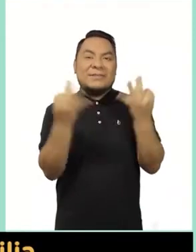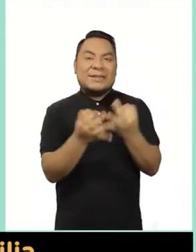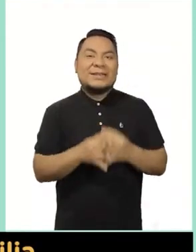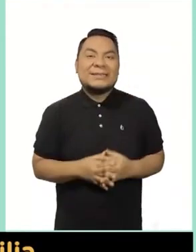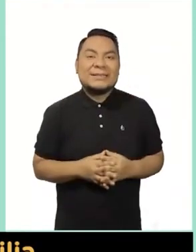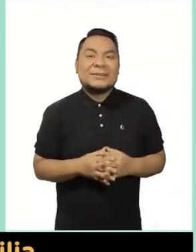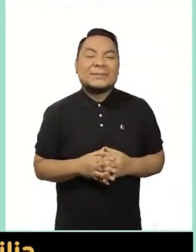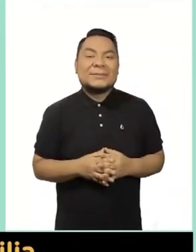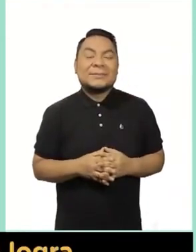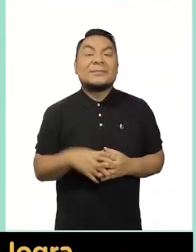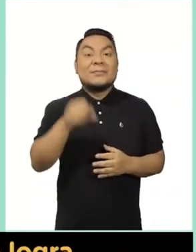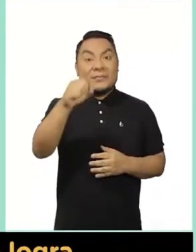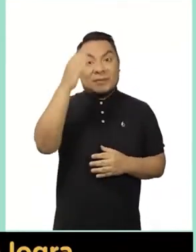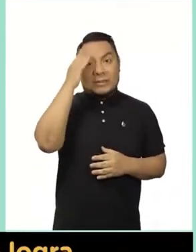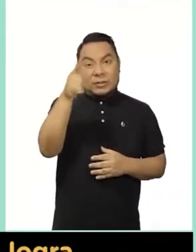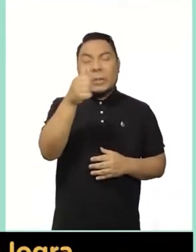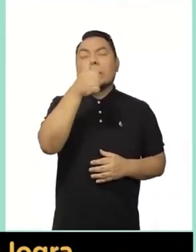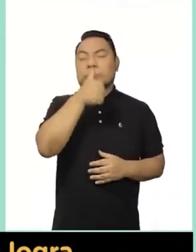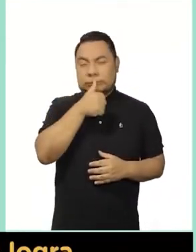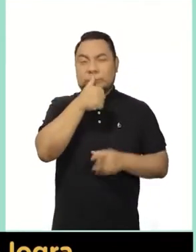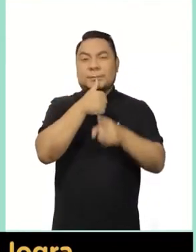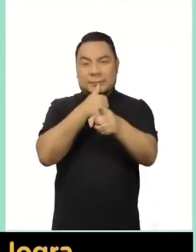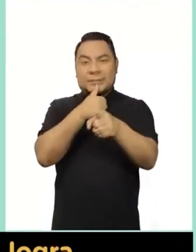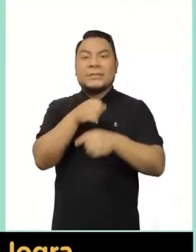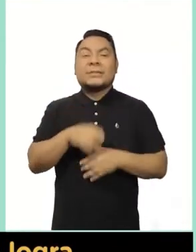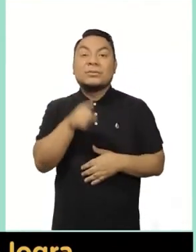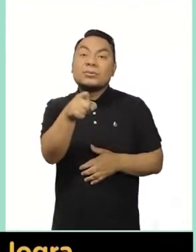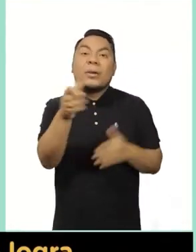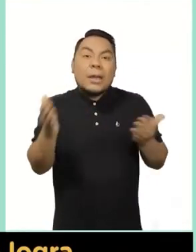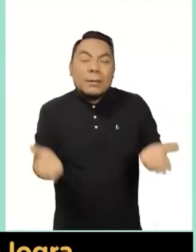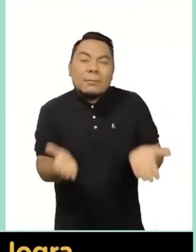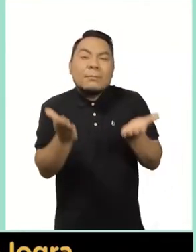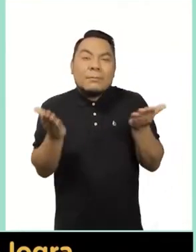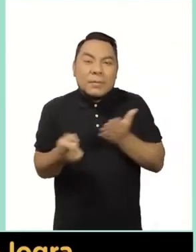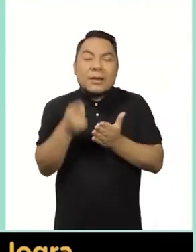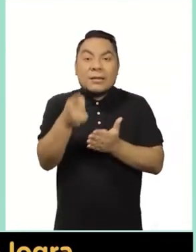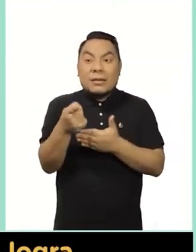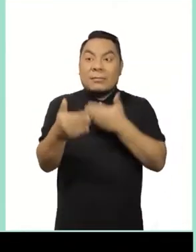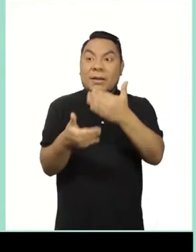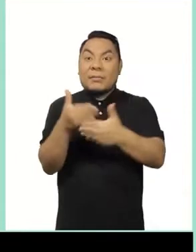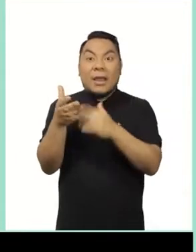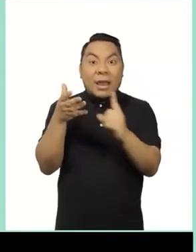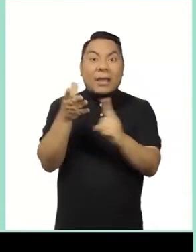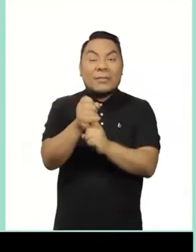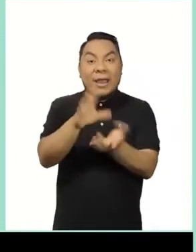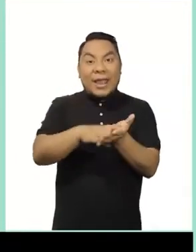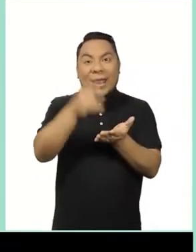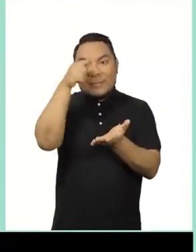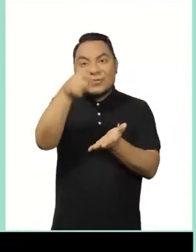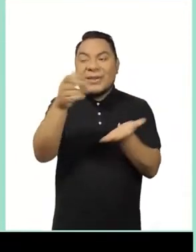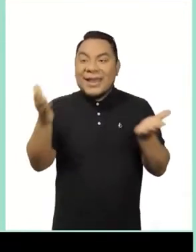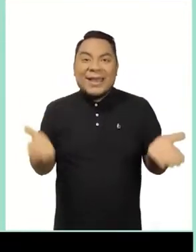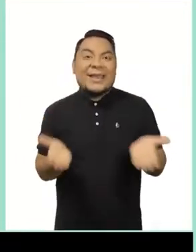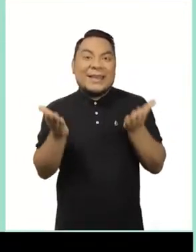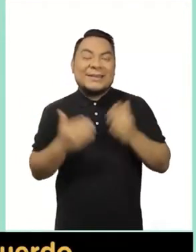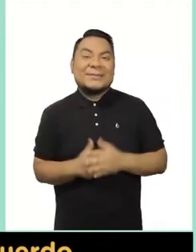en familia. Sé paciente e incentiva cada paso que logra tu hija o